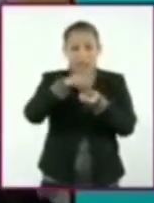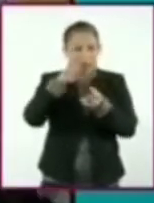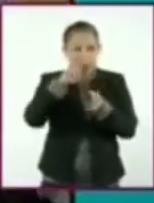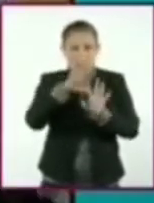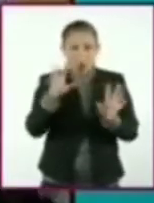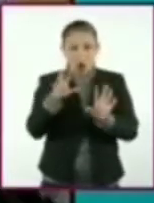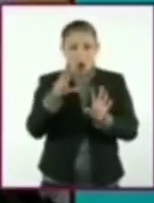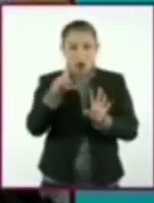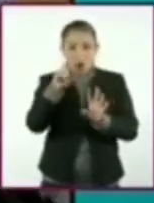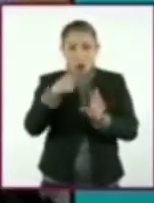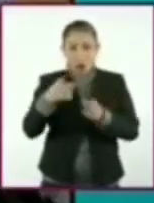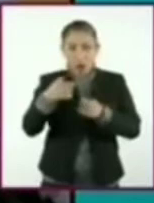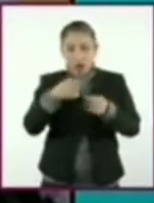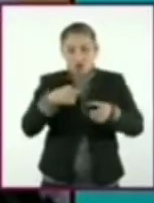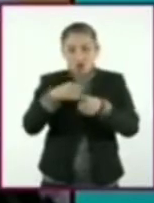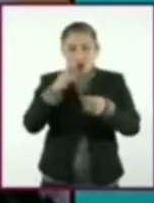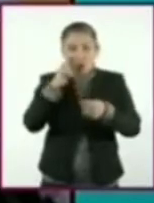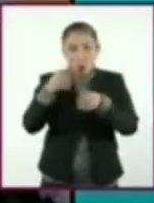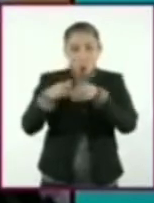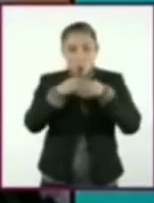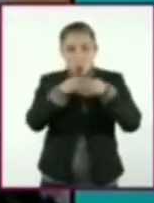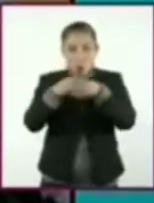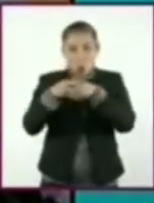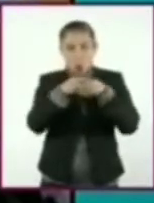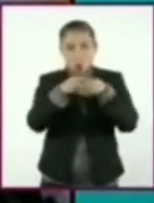fondo. Le muevo, mira así.